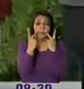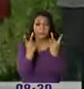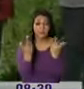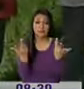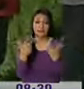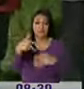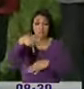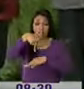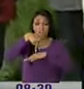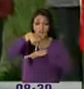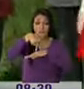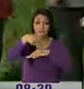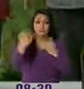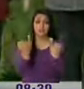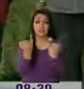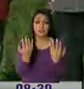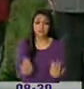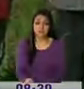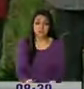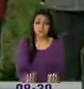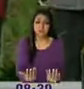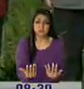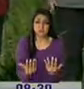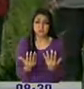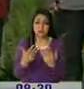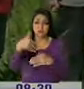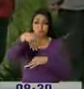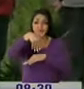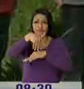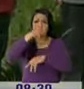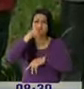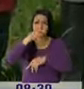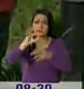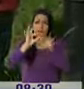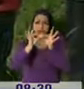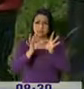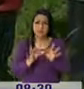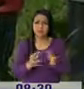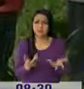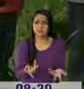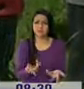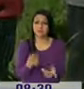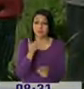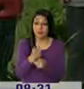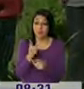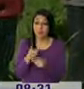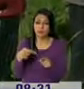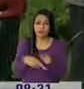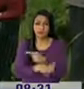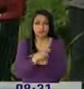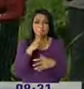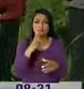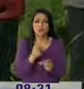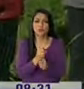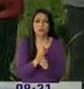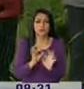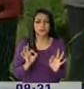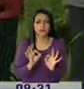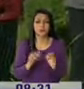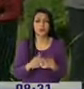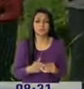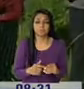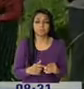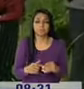dónde nos encontramos realmente. Este espacio necesita mantenimiento para que no sea precisamente eso, un foco de inseguridad, puesto que